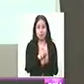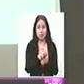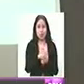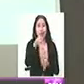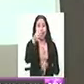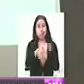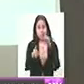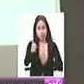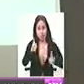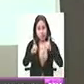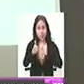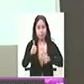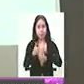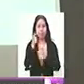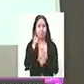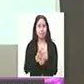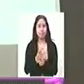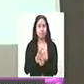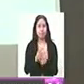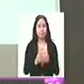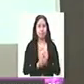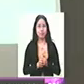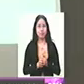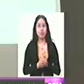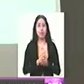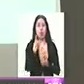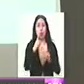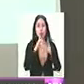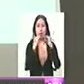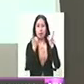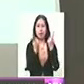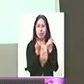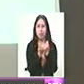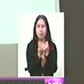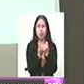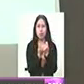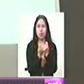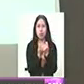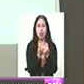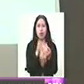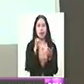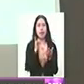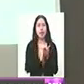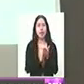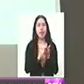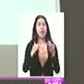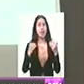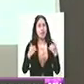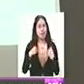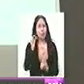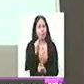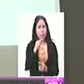seguimiento correspondiente. Es uno de los departamentos con menor incidencia de casos en estas